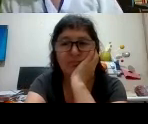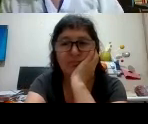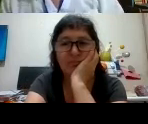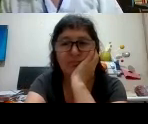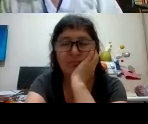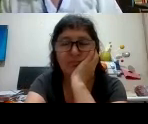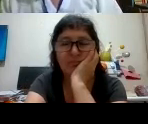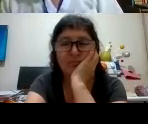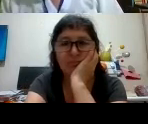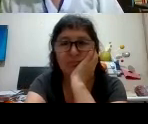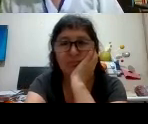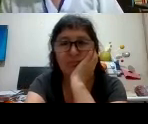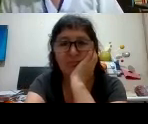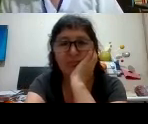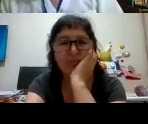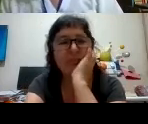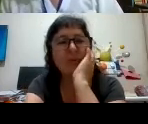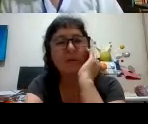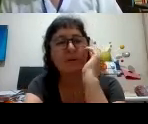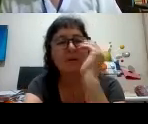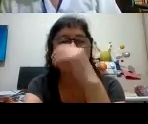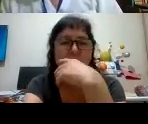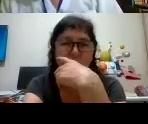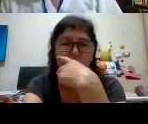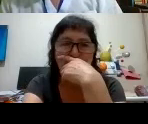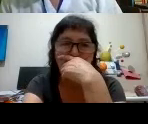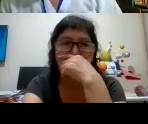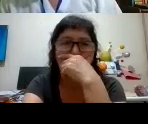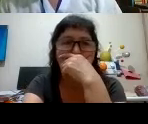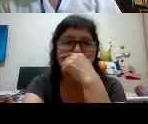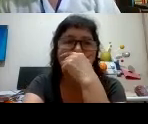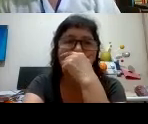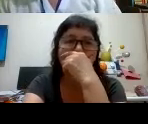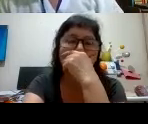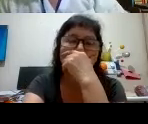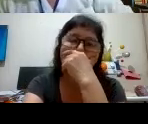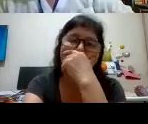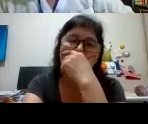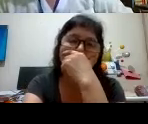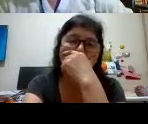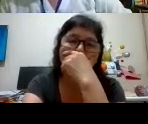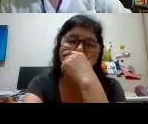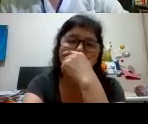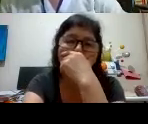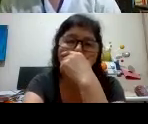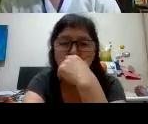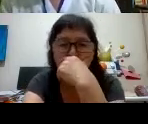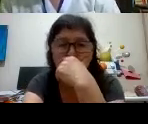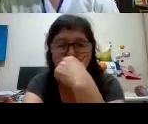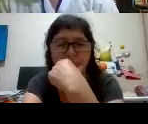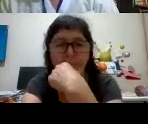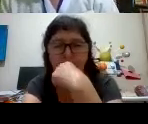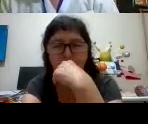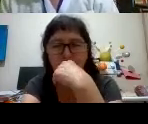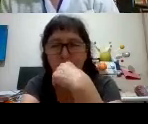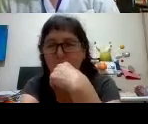fallecida, colapsa igualmente el sistema de salud, muerte de anciano, el teletrabajo, que justamente es una de las características nuevas, de,